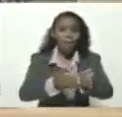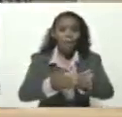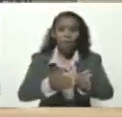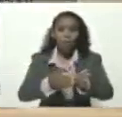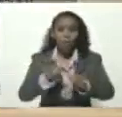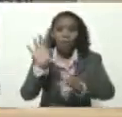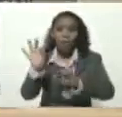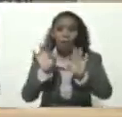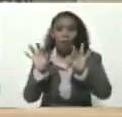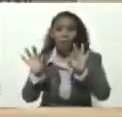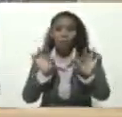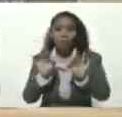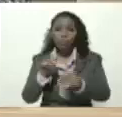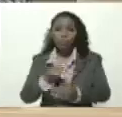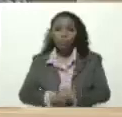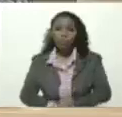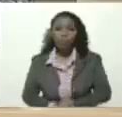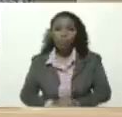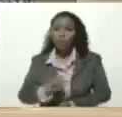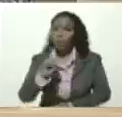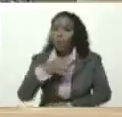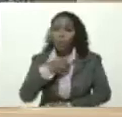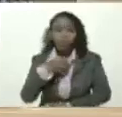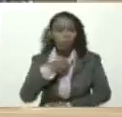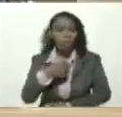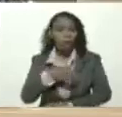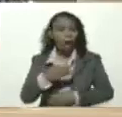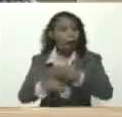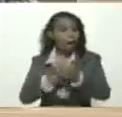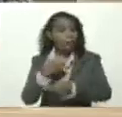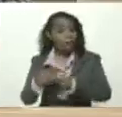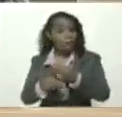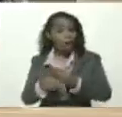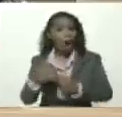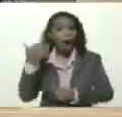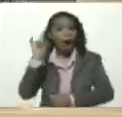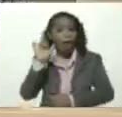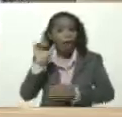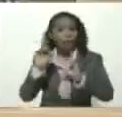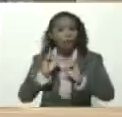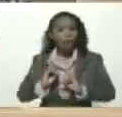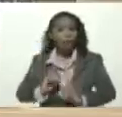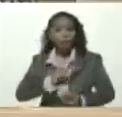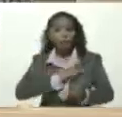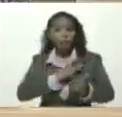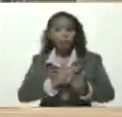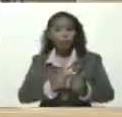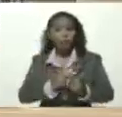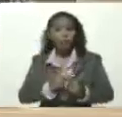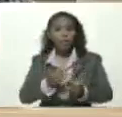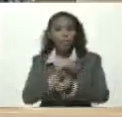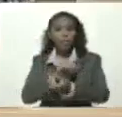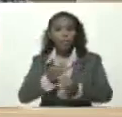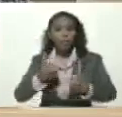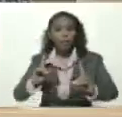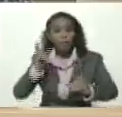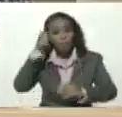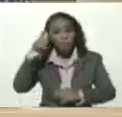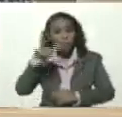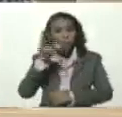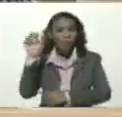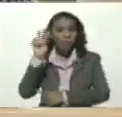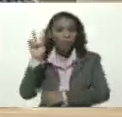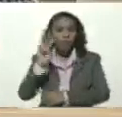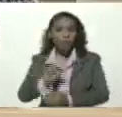de la elección. No lo podrán hacer, hay una decisión y una voluntad democrática del pueblo de